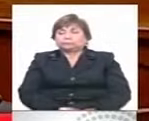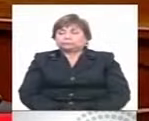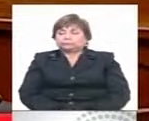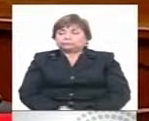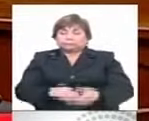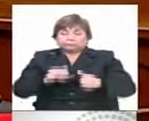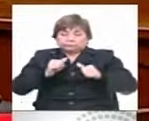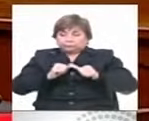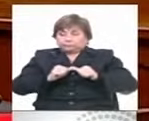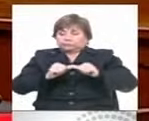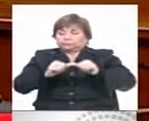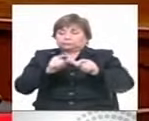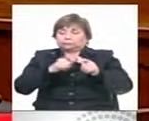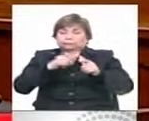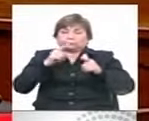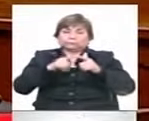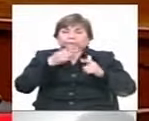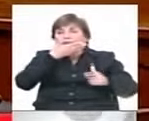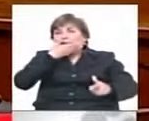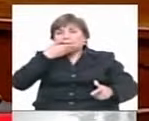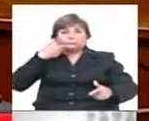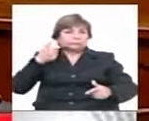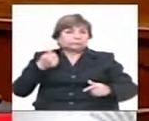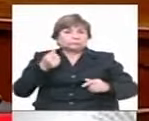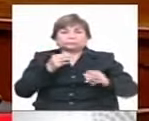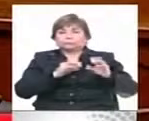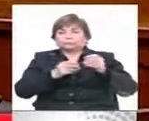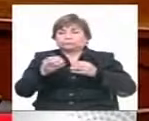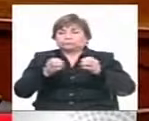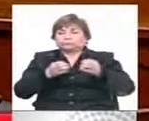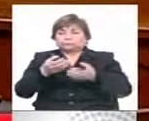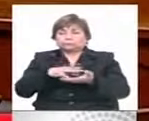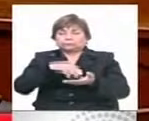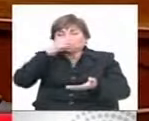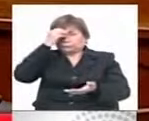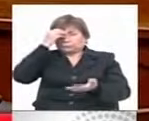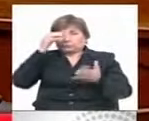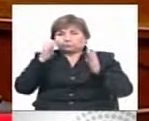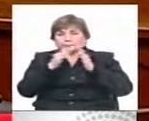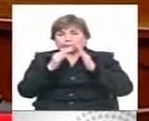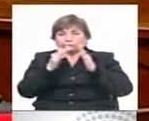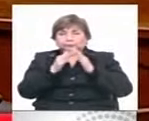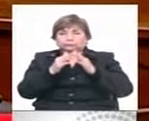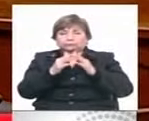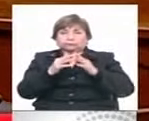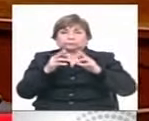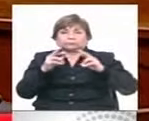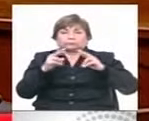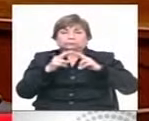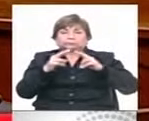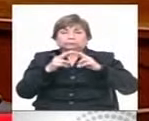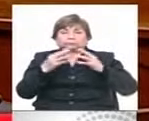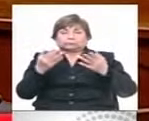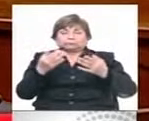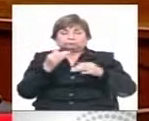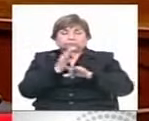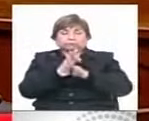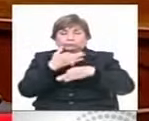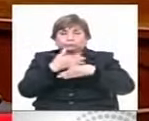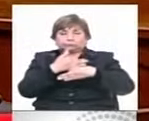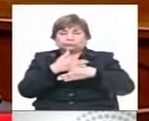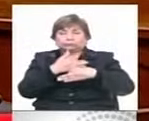se continuará entonces con las mejores estrategias Aprendo en Casa a través del rediseño de las formas de